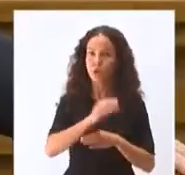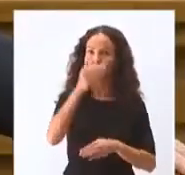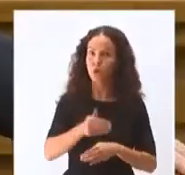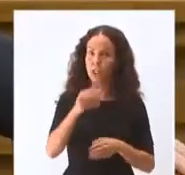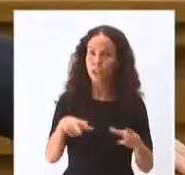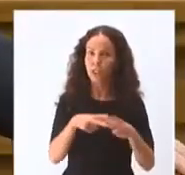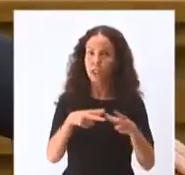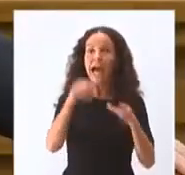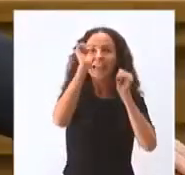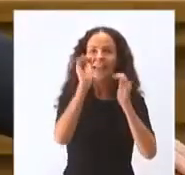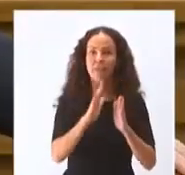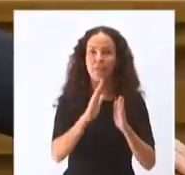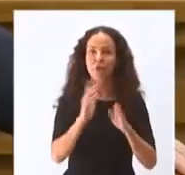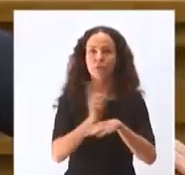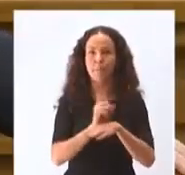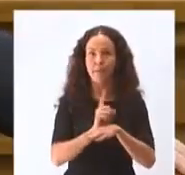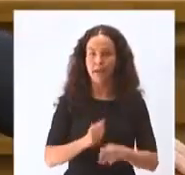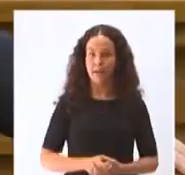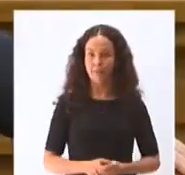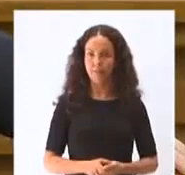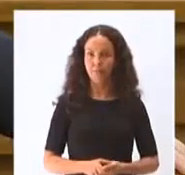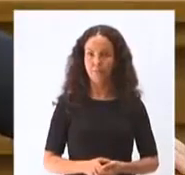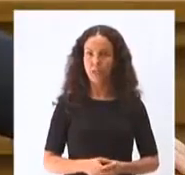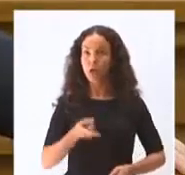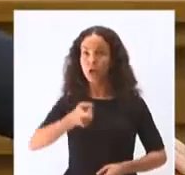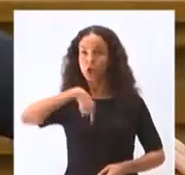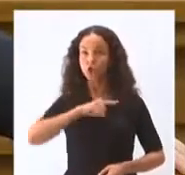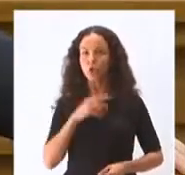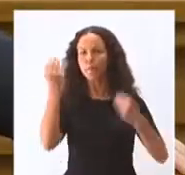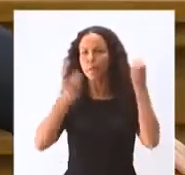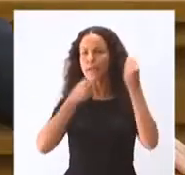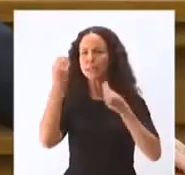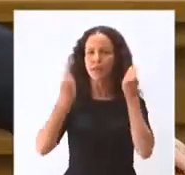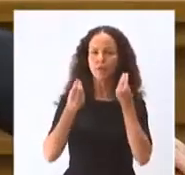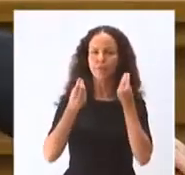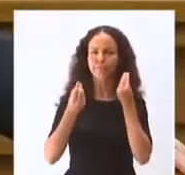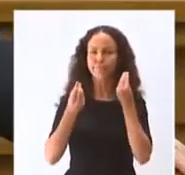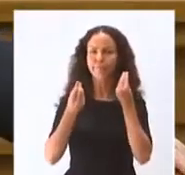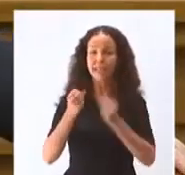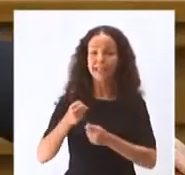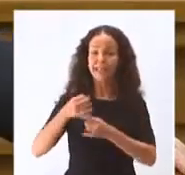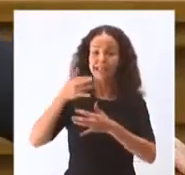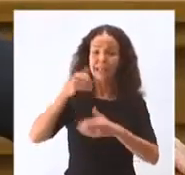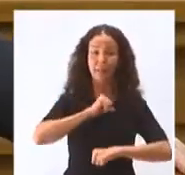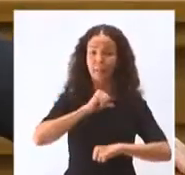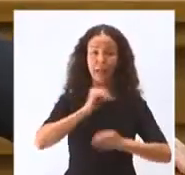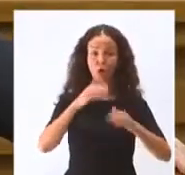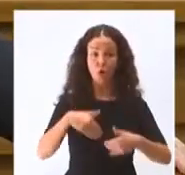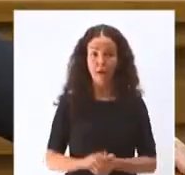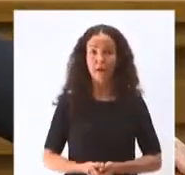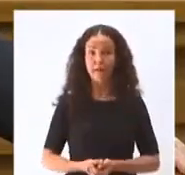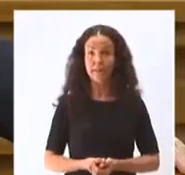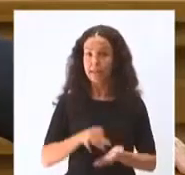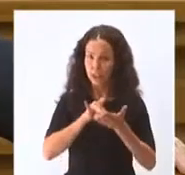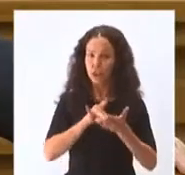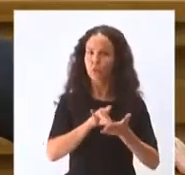es la atención temprana somos la única comunidad que se ha planteado el sistema con carácter universal no tenemos listas de espera ha crecido mucho